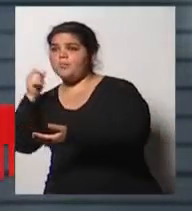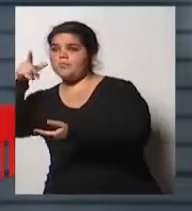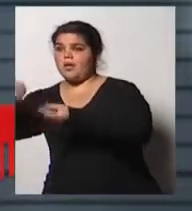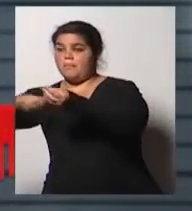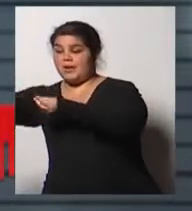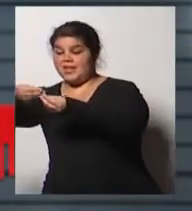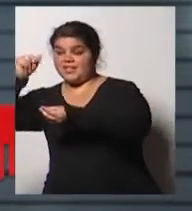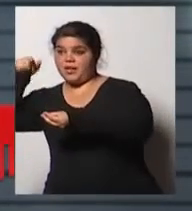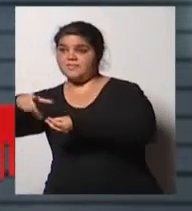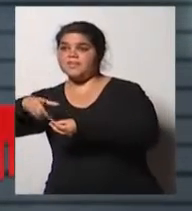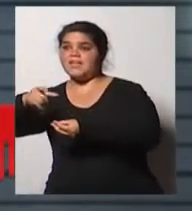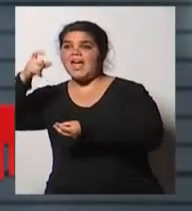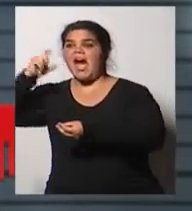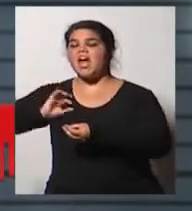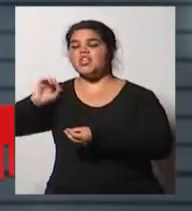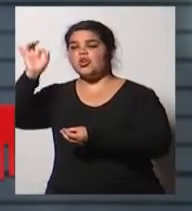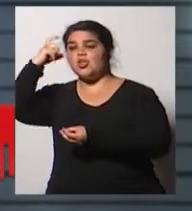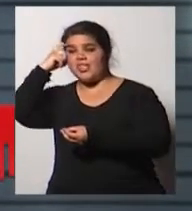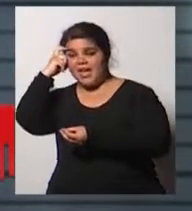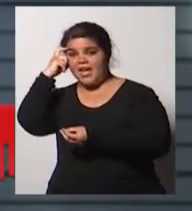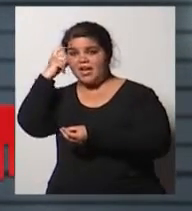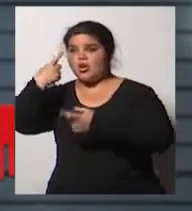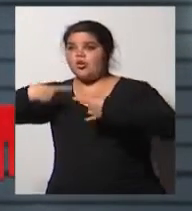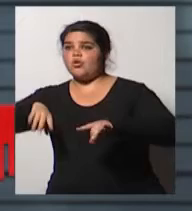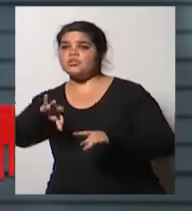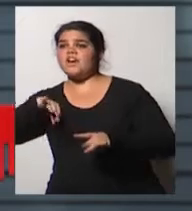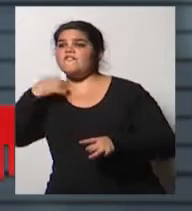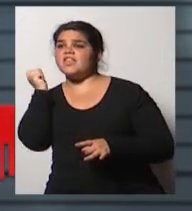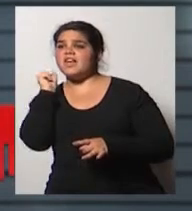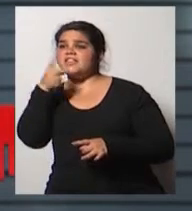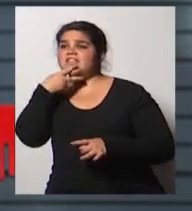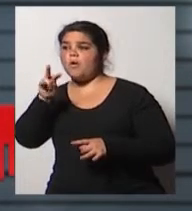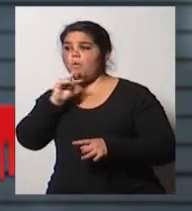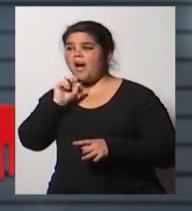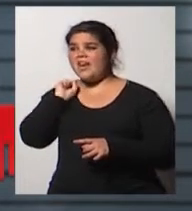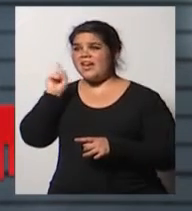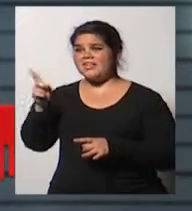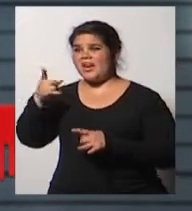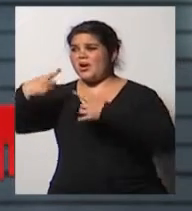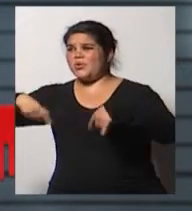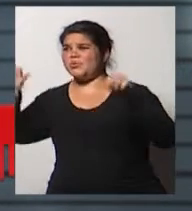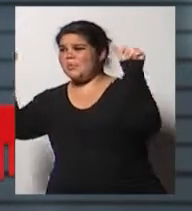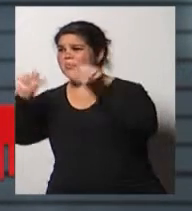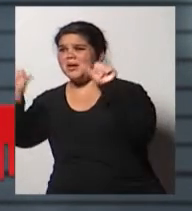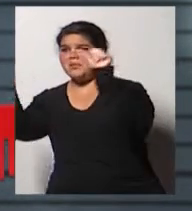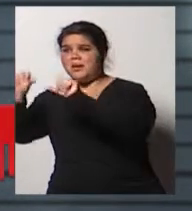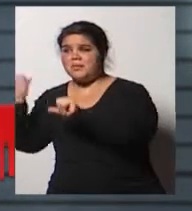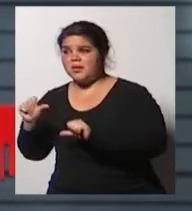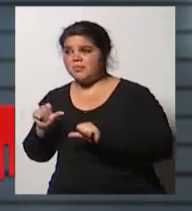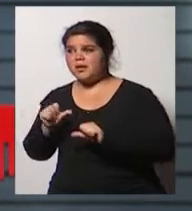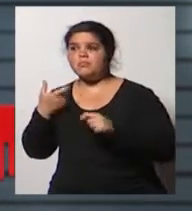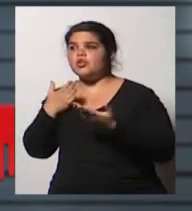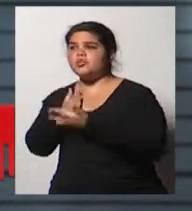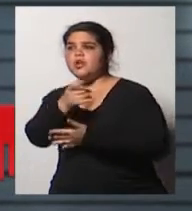destruyendo la vida, no solo la montaña, sino la vida de los sanjuaninos, siendo tapada, siendo apoyada